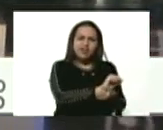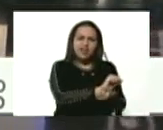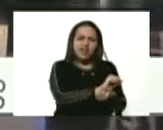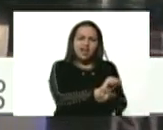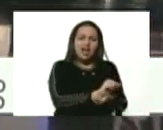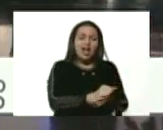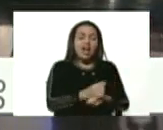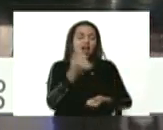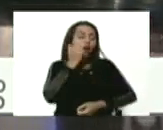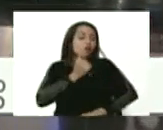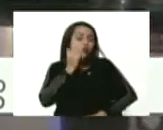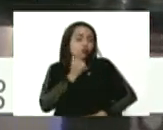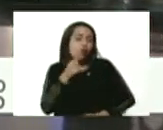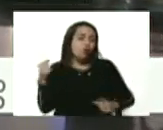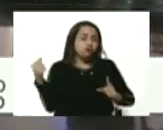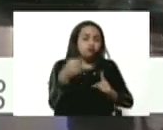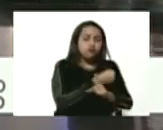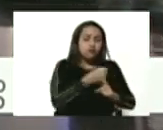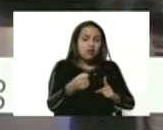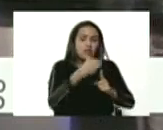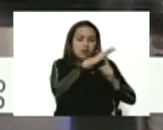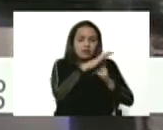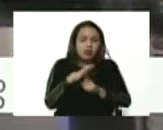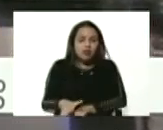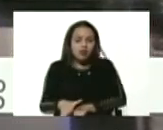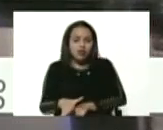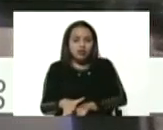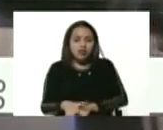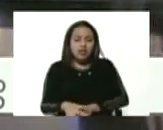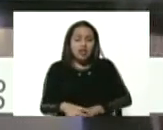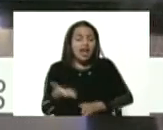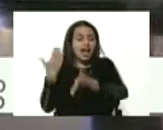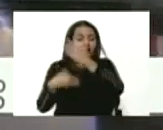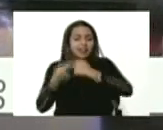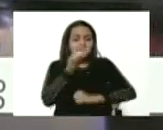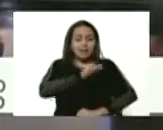al salvajismo de la dominación imperial española.